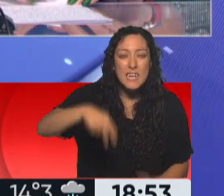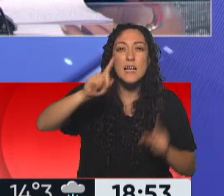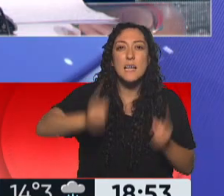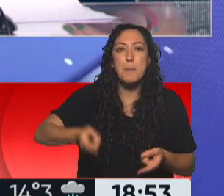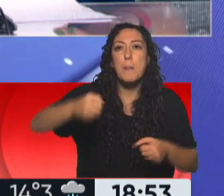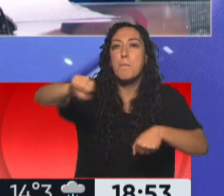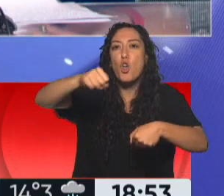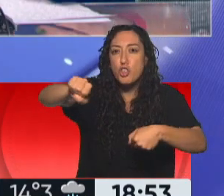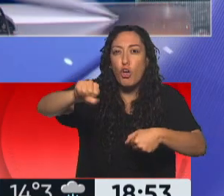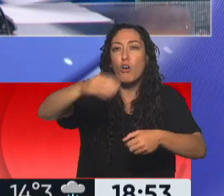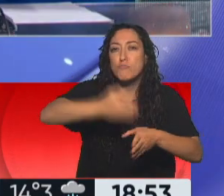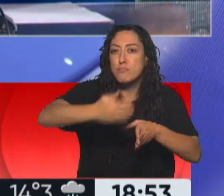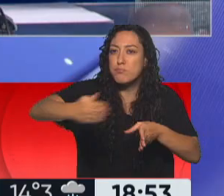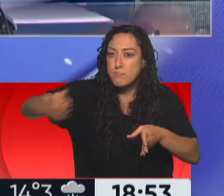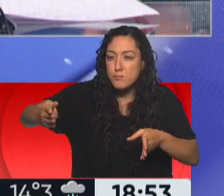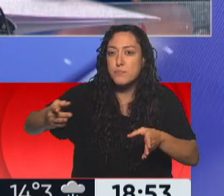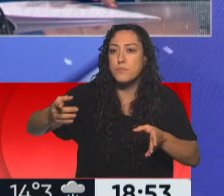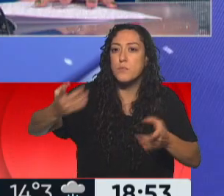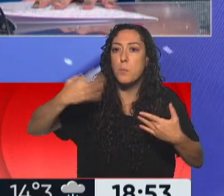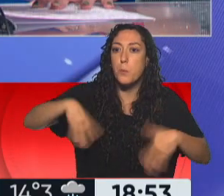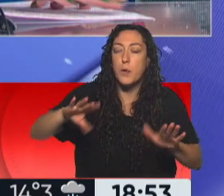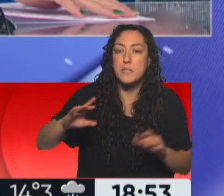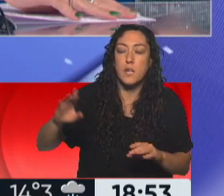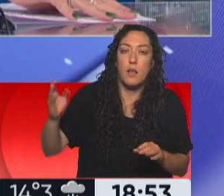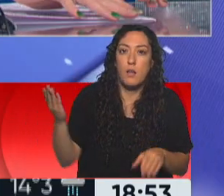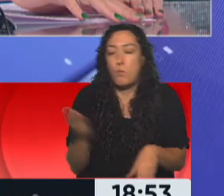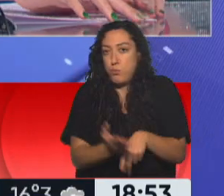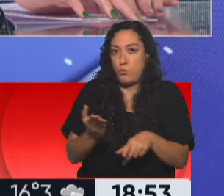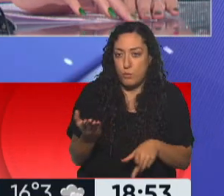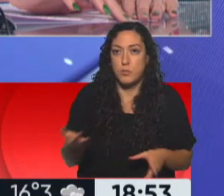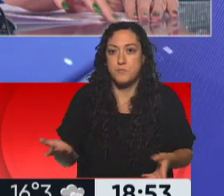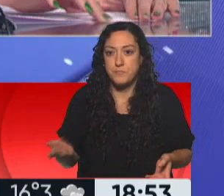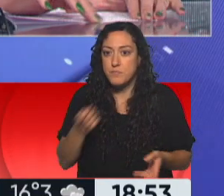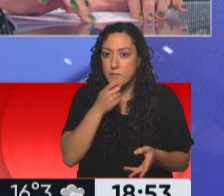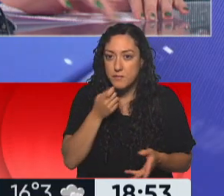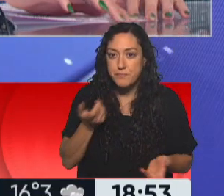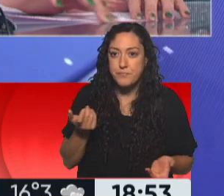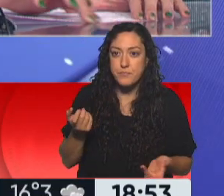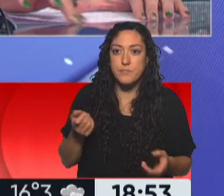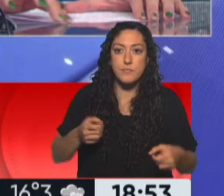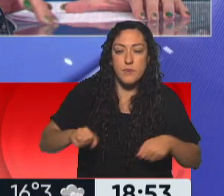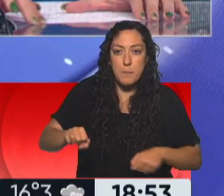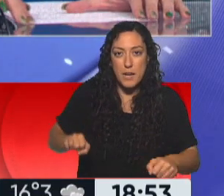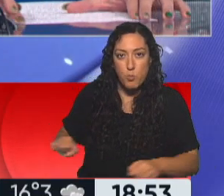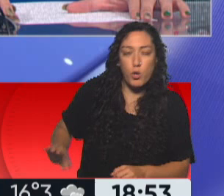motos. Pueden ocasionar un dolor muy fuerte si nos chocamos con los manubrios,